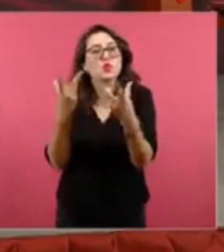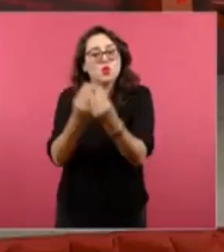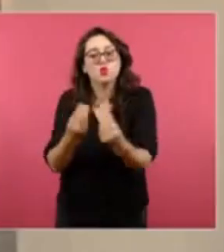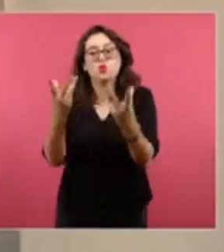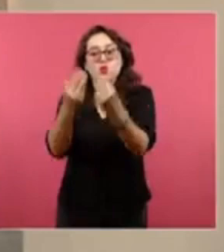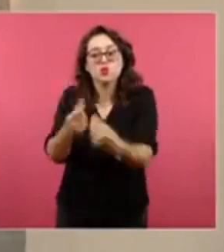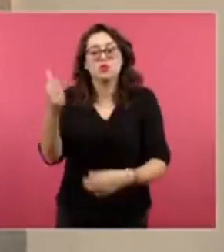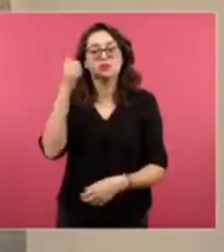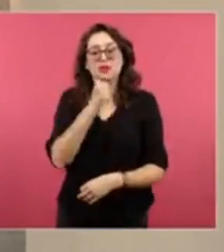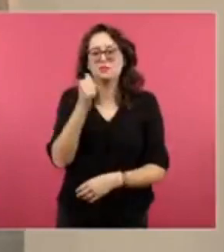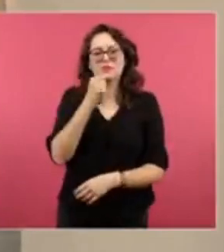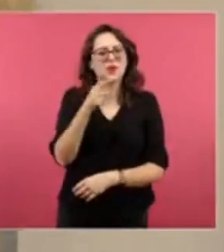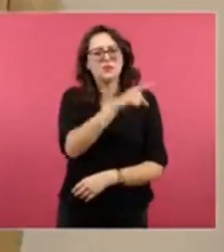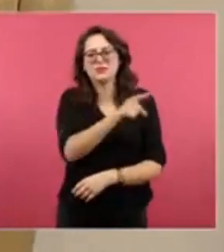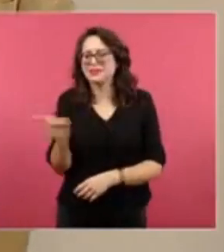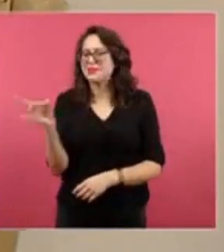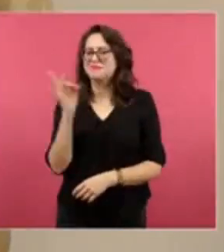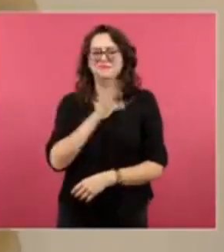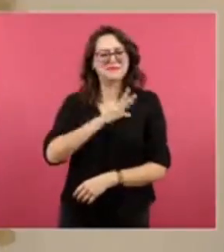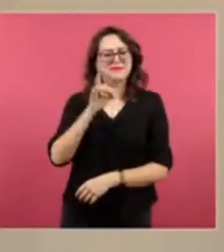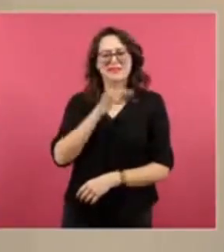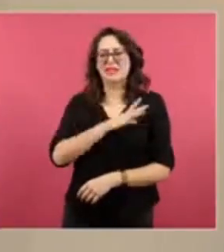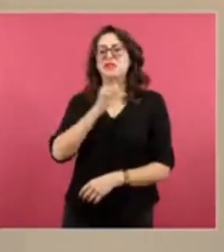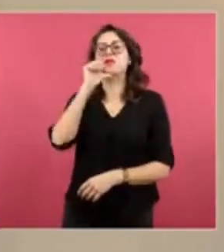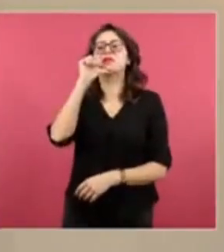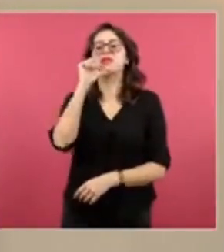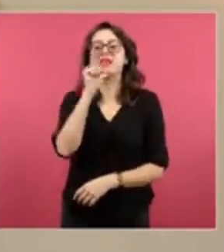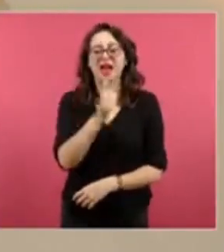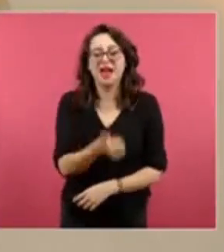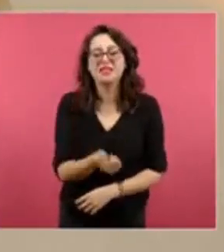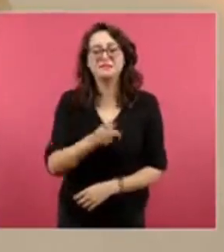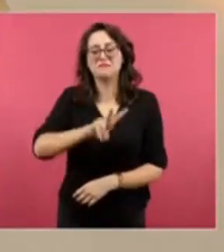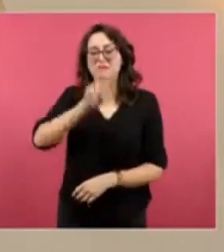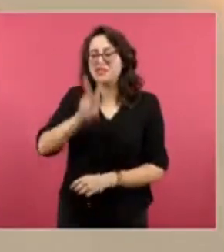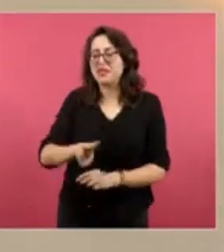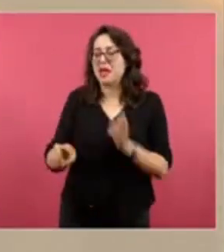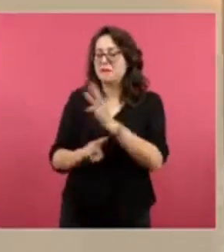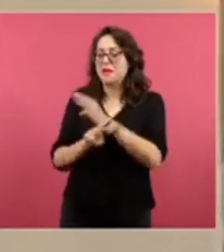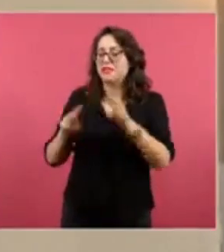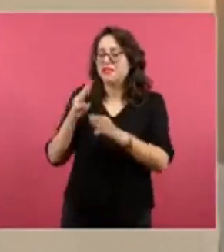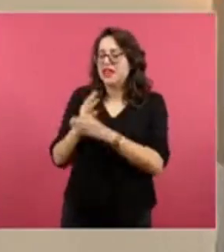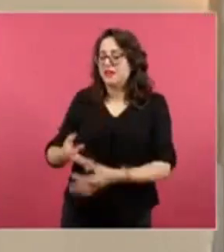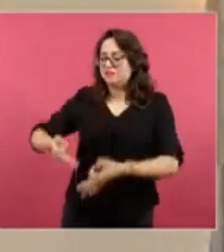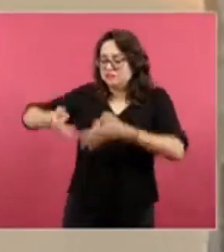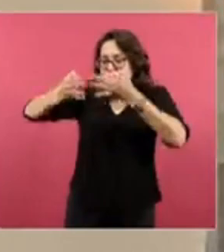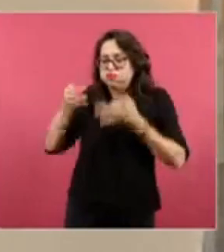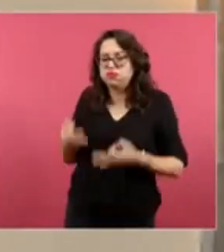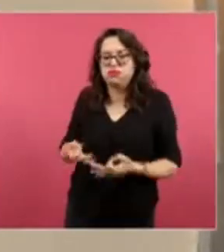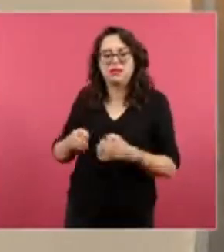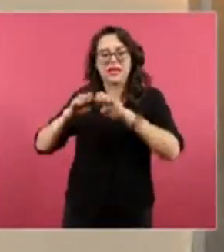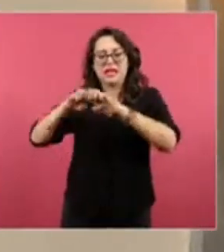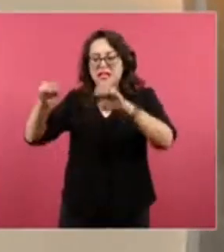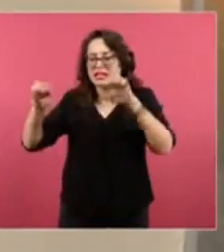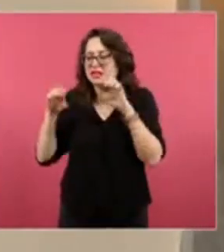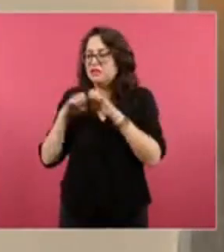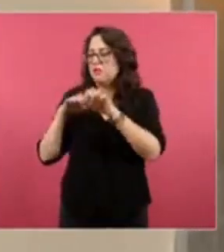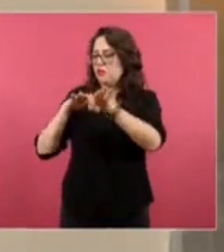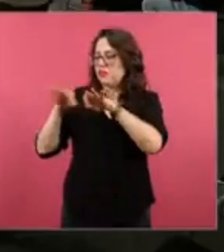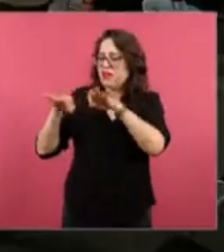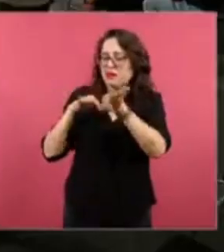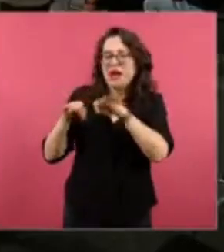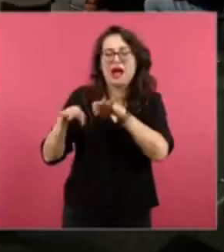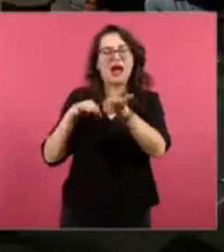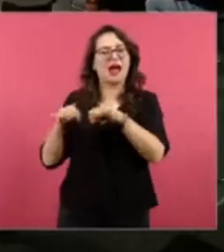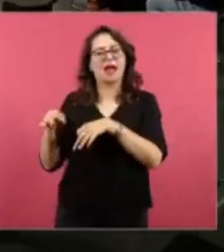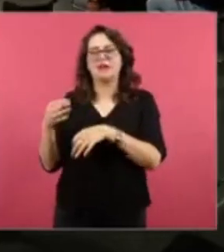de verdad un agradecimiento a Materiales Educativos, a todo el equipo que luego a las 3, 4 de la mañana seguimos trabajando durante muchos